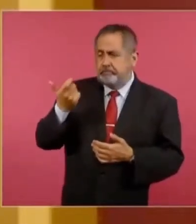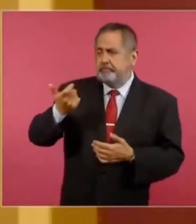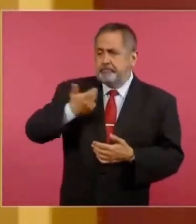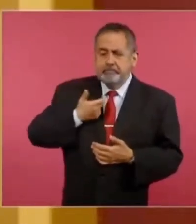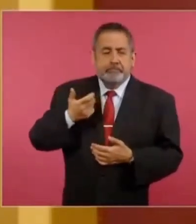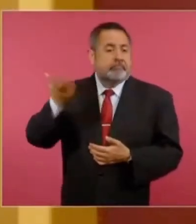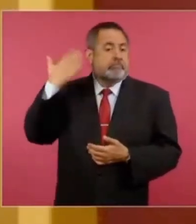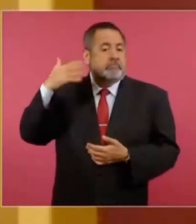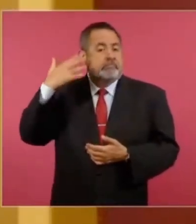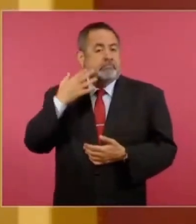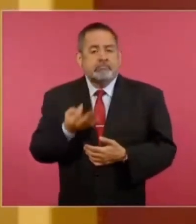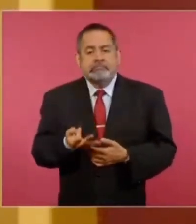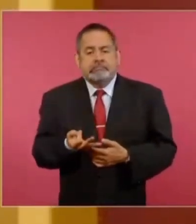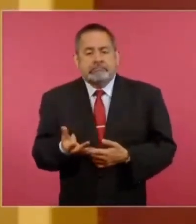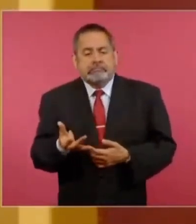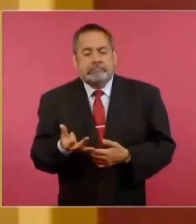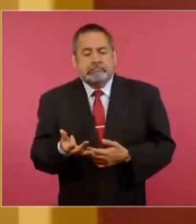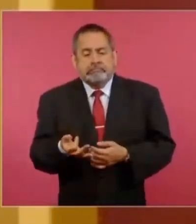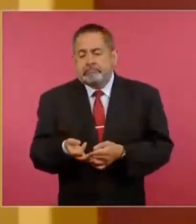raquítica